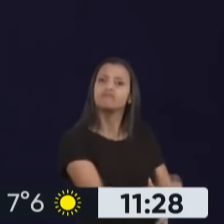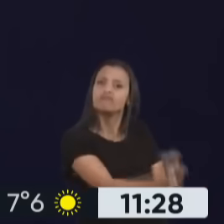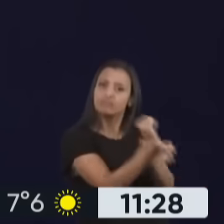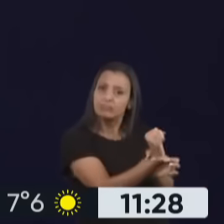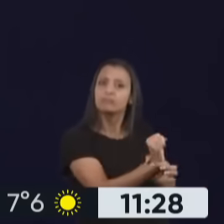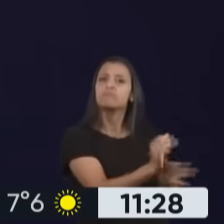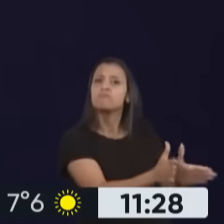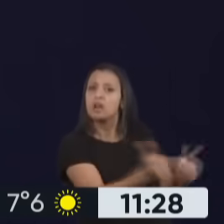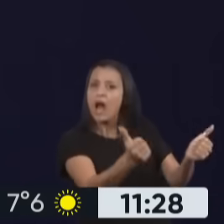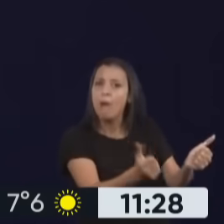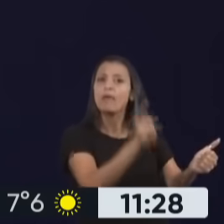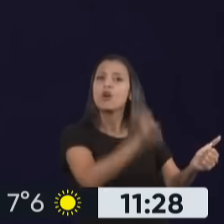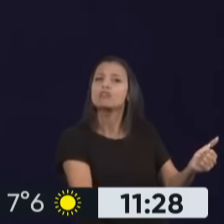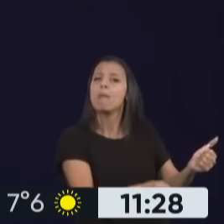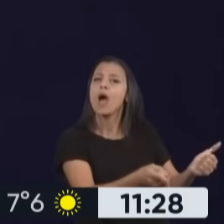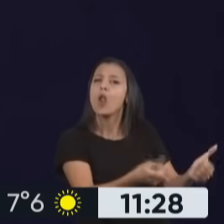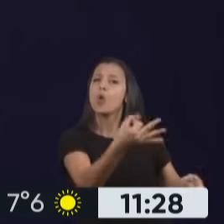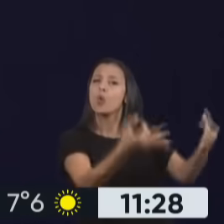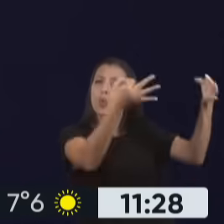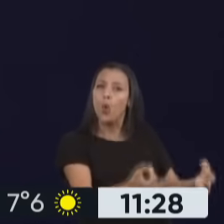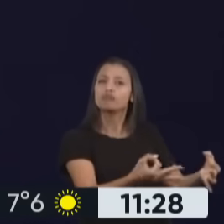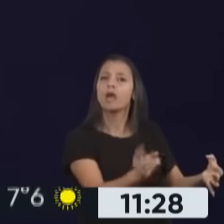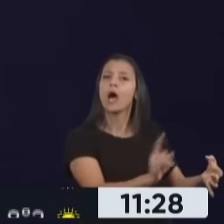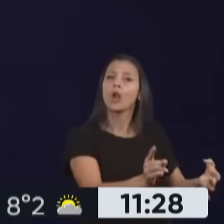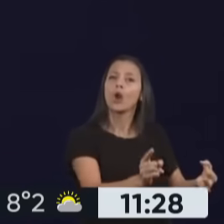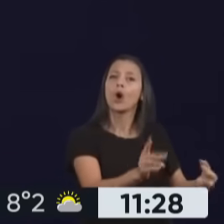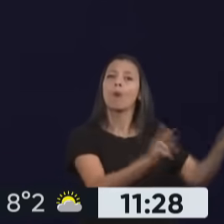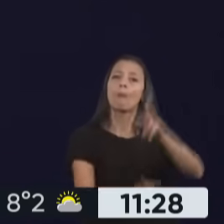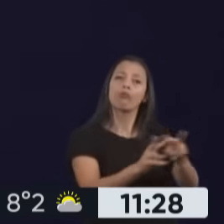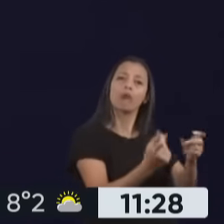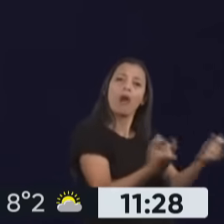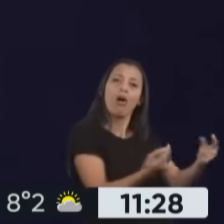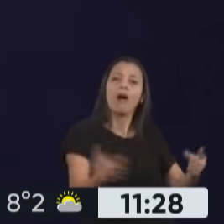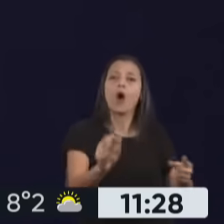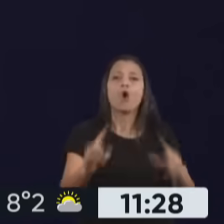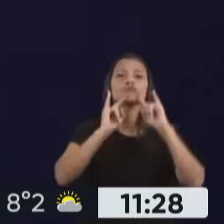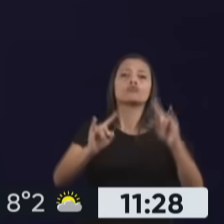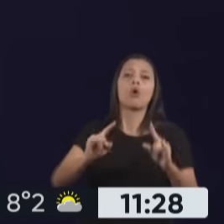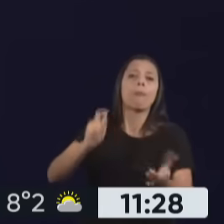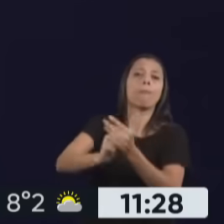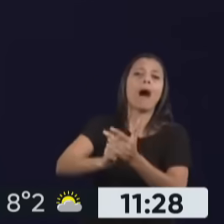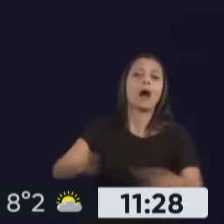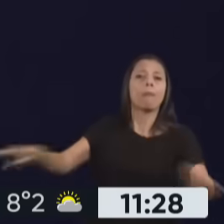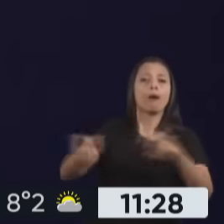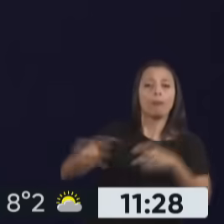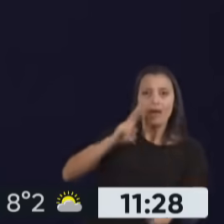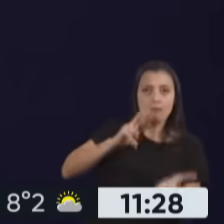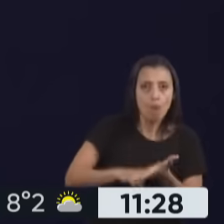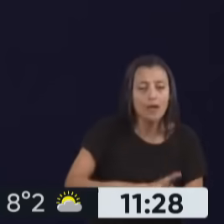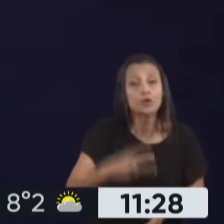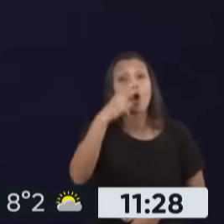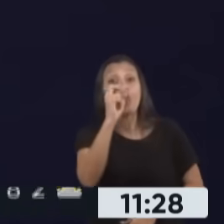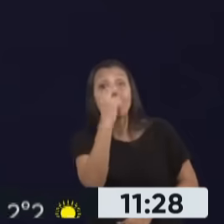más eficiente y de forma más justa, sin esquilmar a los contribuyentes a través de impuestos. En 2023, en plena